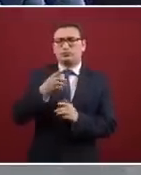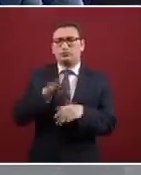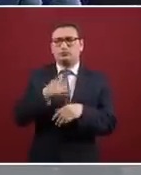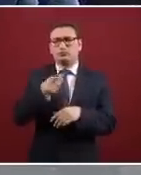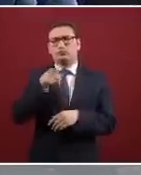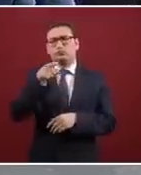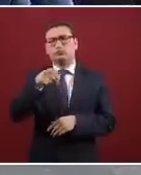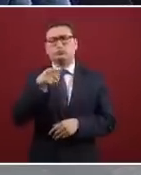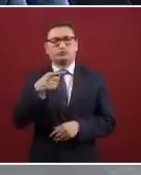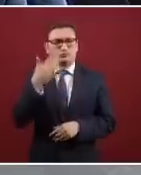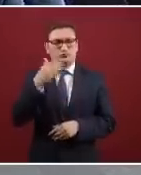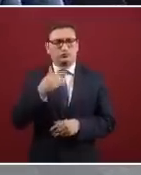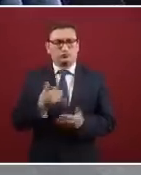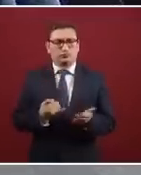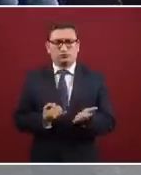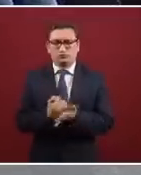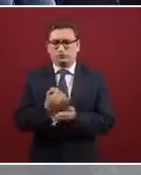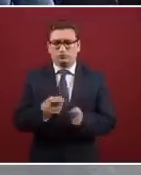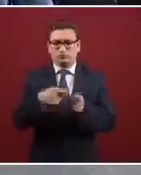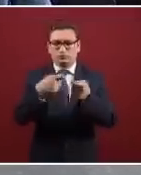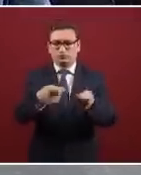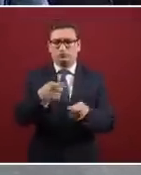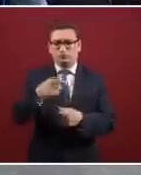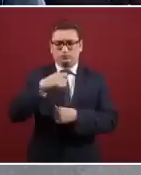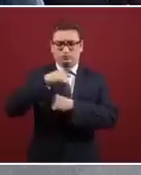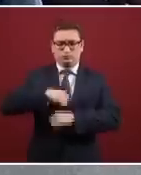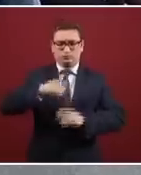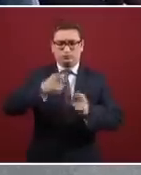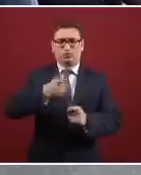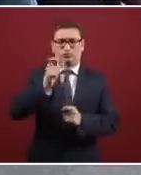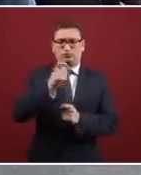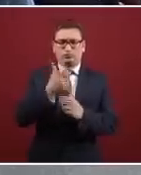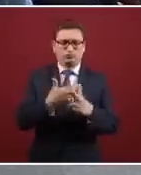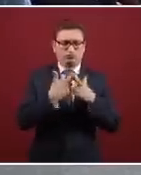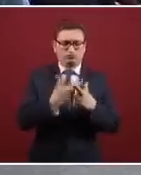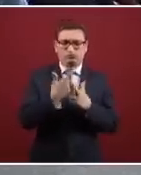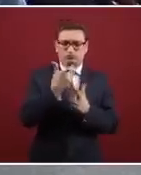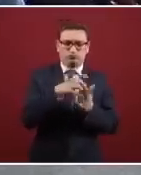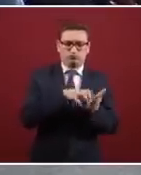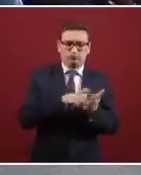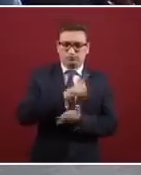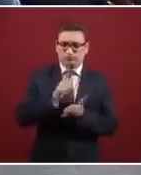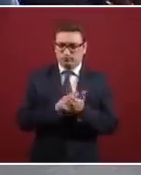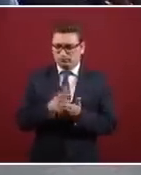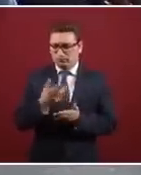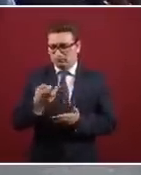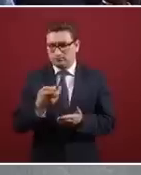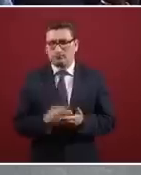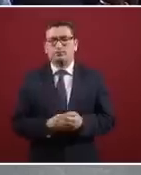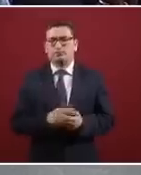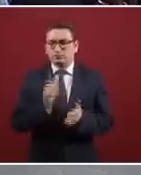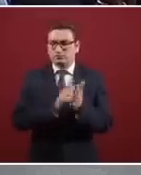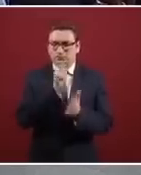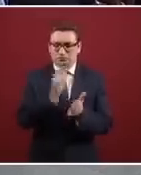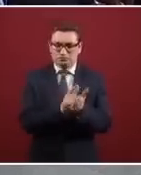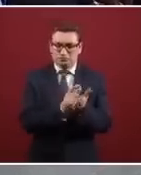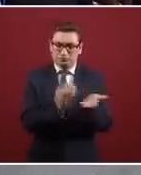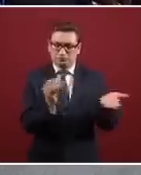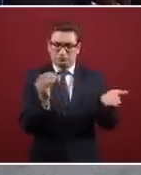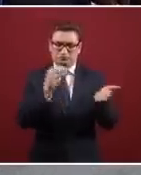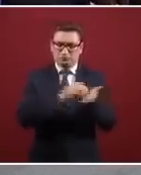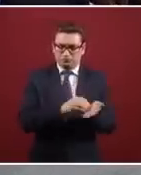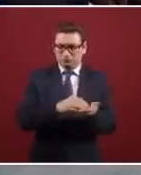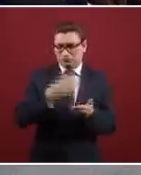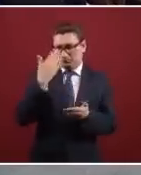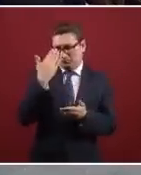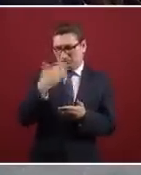haga uso de los ahorros que se generen por la ley de austeridad que se acaba de aprobar. Si bien esto ya va a quedar en la ley porque la correlación de